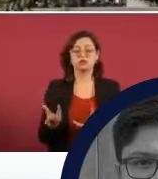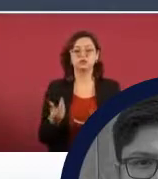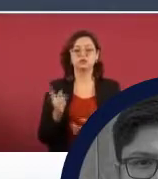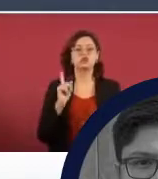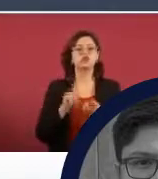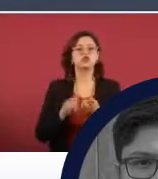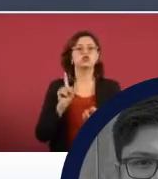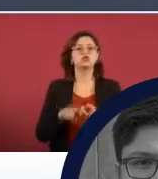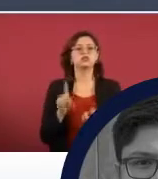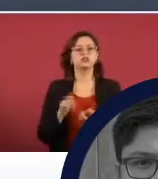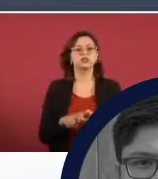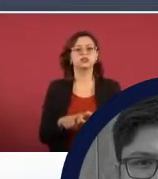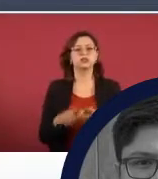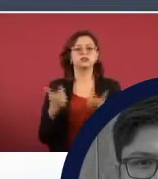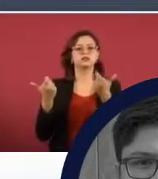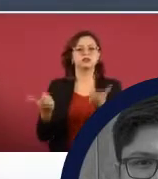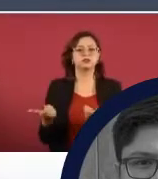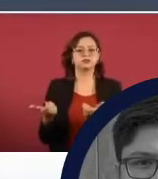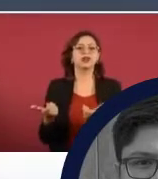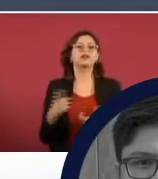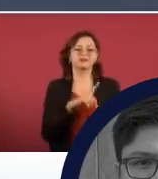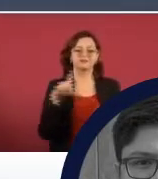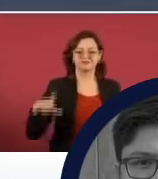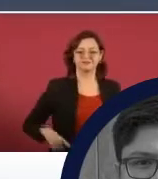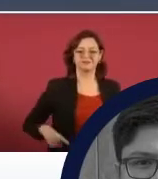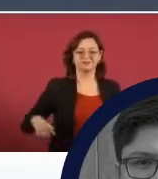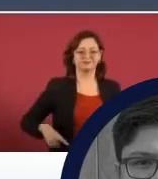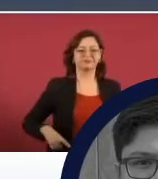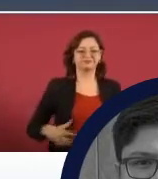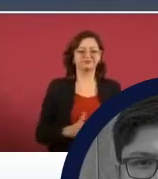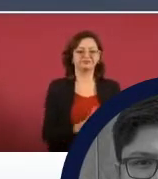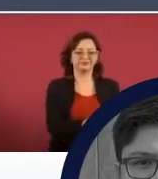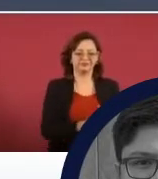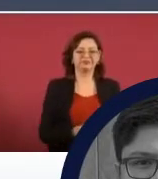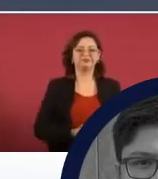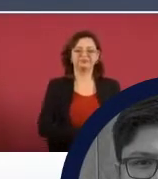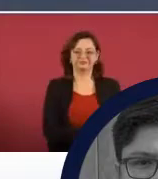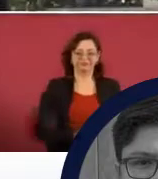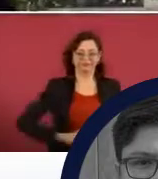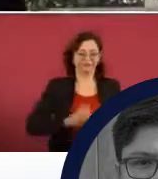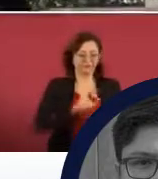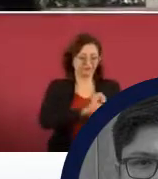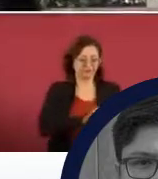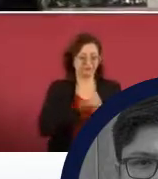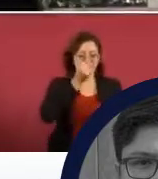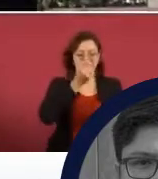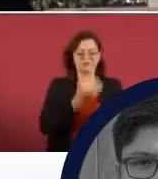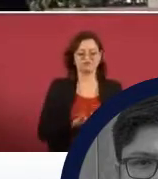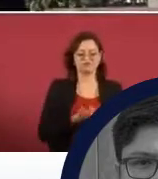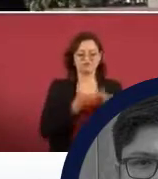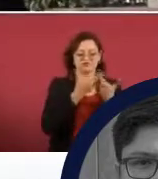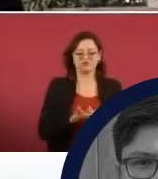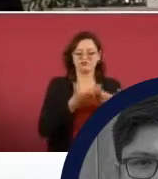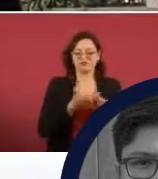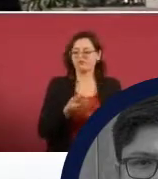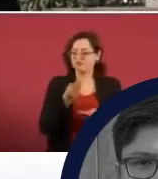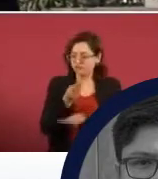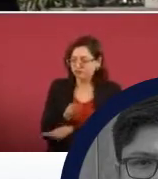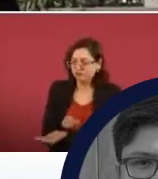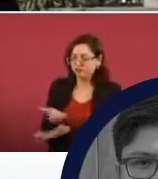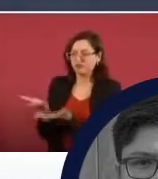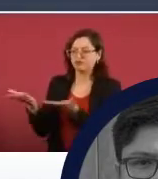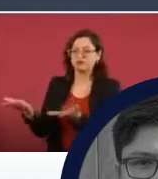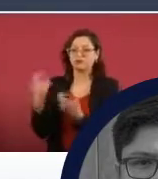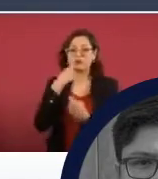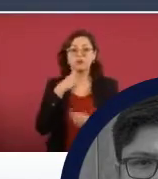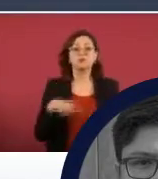ya sea en el consumo, ya sea en una de las instituciones de afiliación de la sociedad, la escuela o el